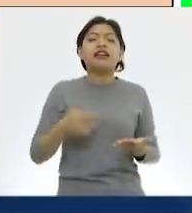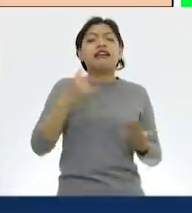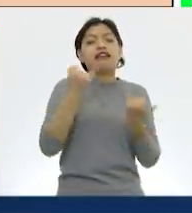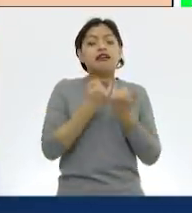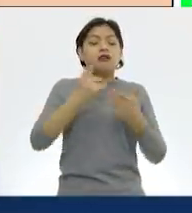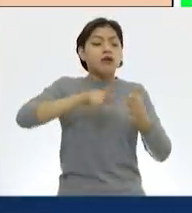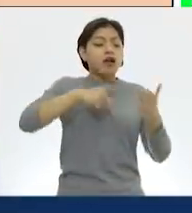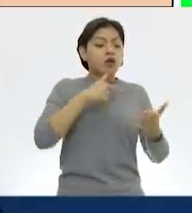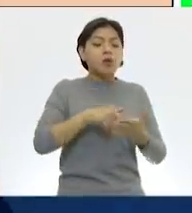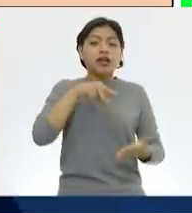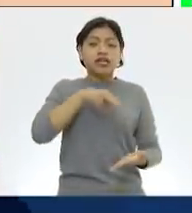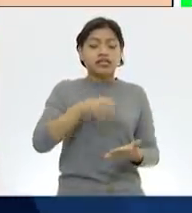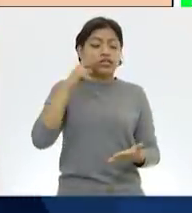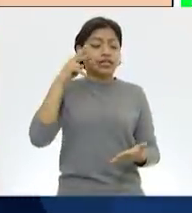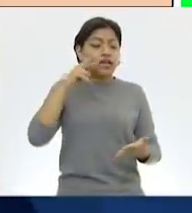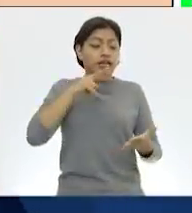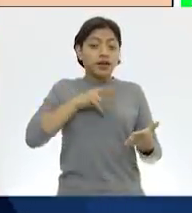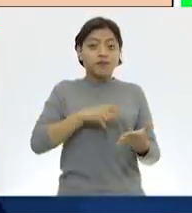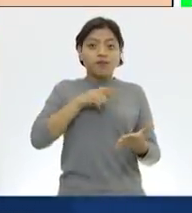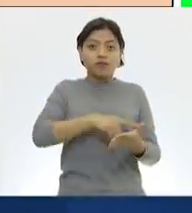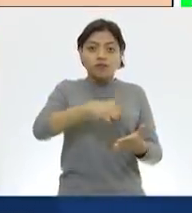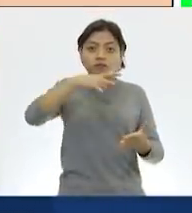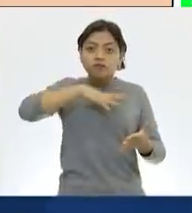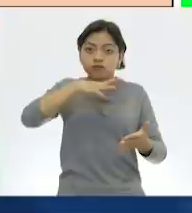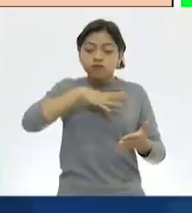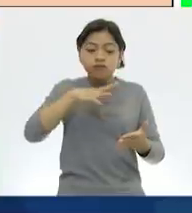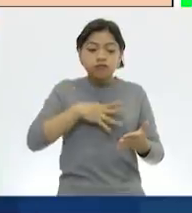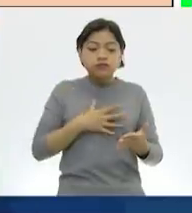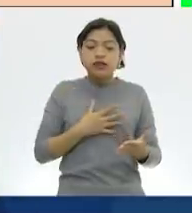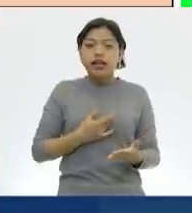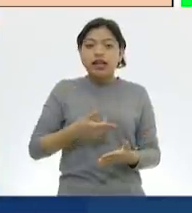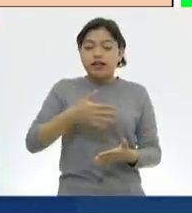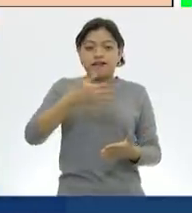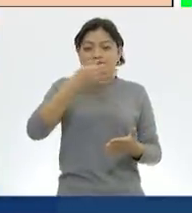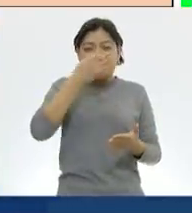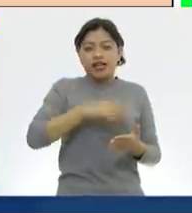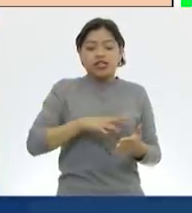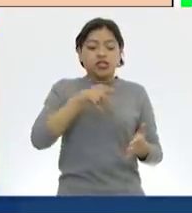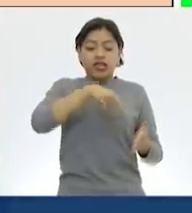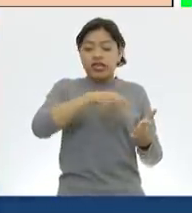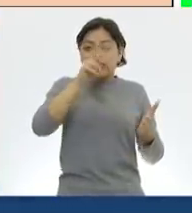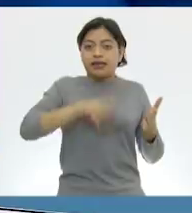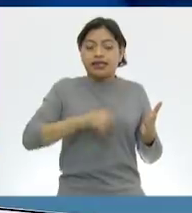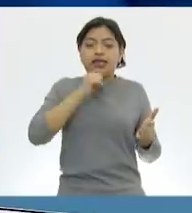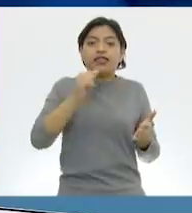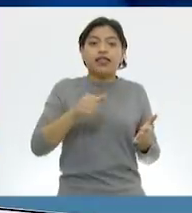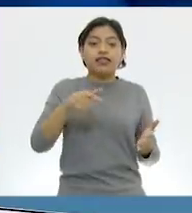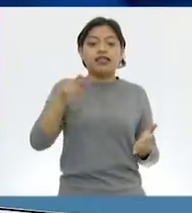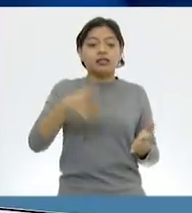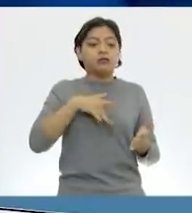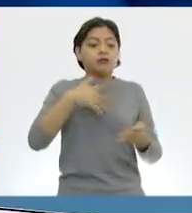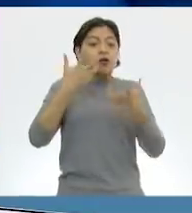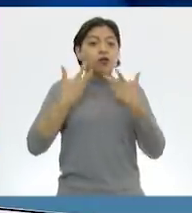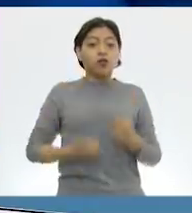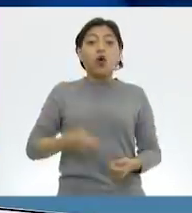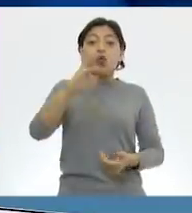que lo fantástico y lo sobrenatural determinan el orden de las cosas. En casa te recomiendo tomar nota y